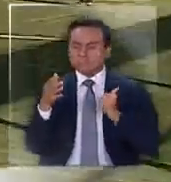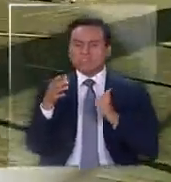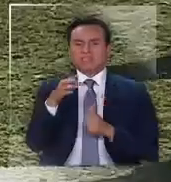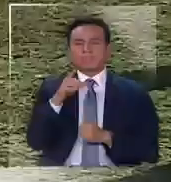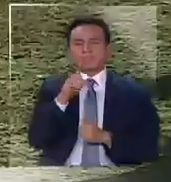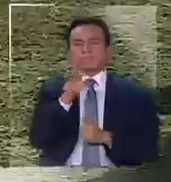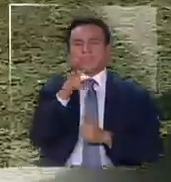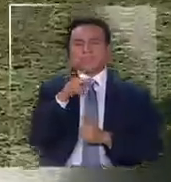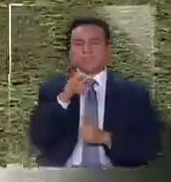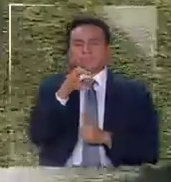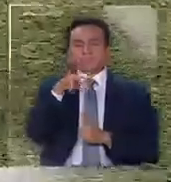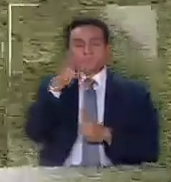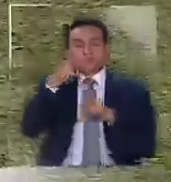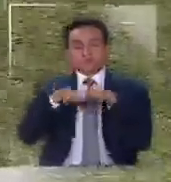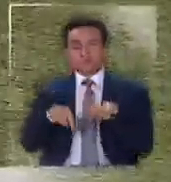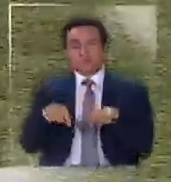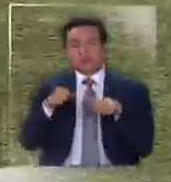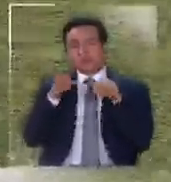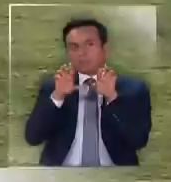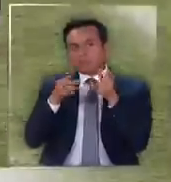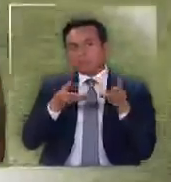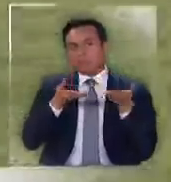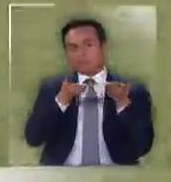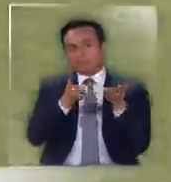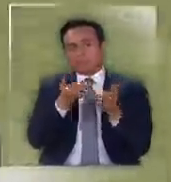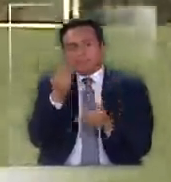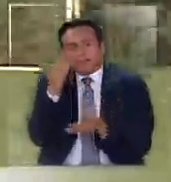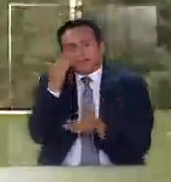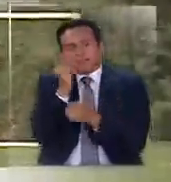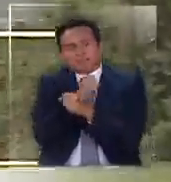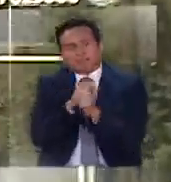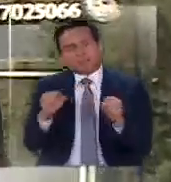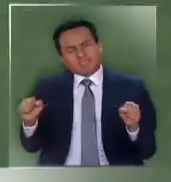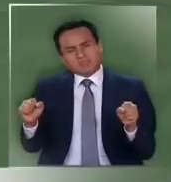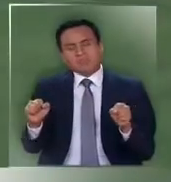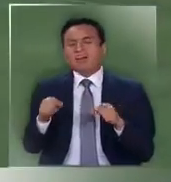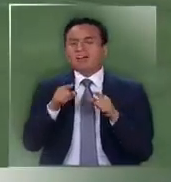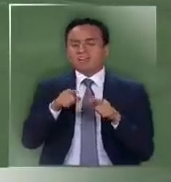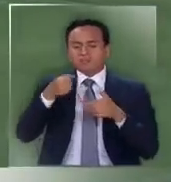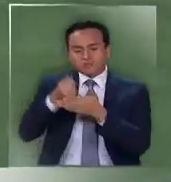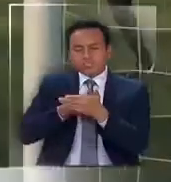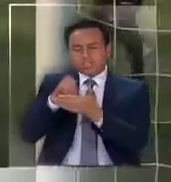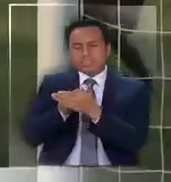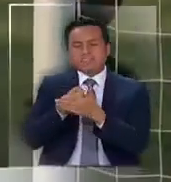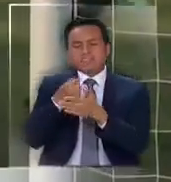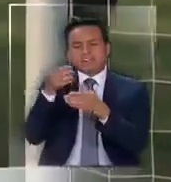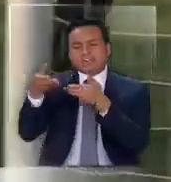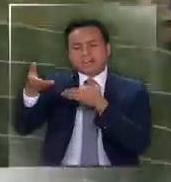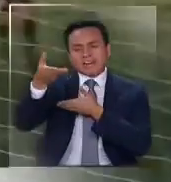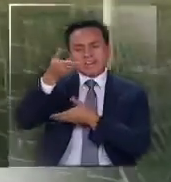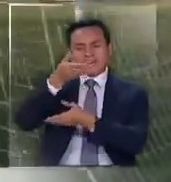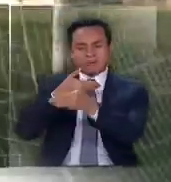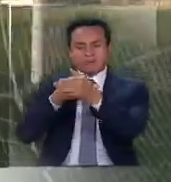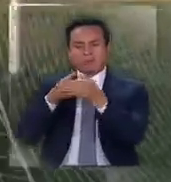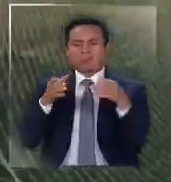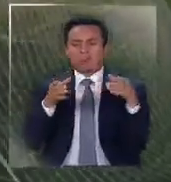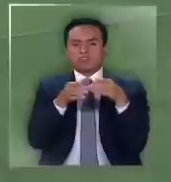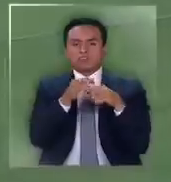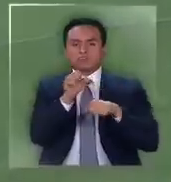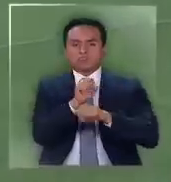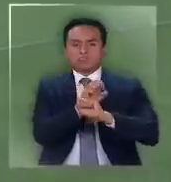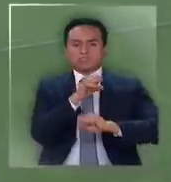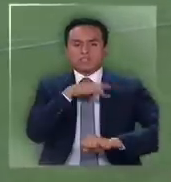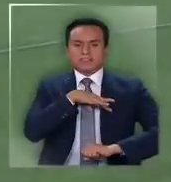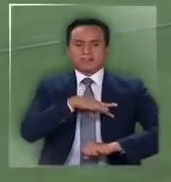Pino, el desconocido que se ganó una oportunidad que parecía casi imposible y que luchará por integrar el recambio de la selección